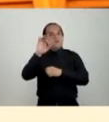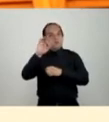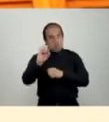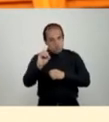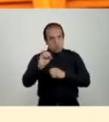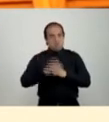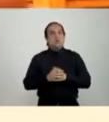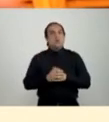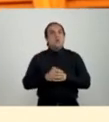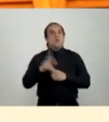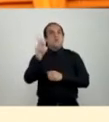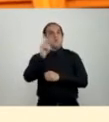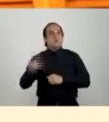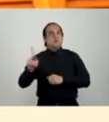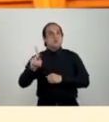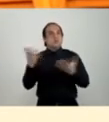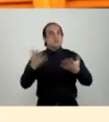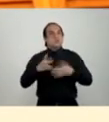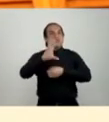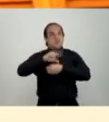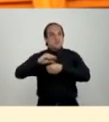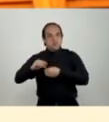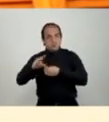gran colección popular de dimensión